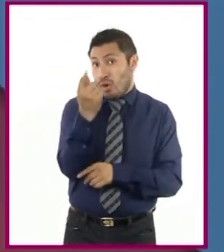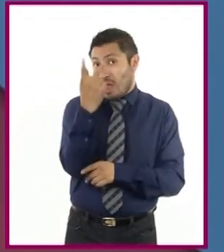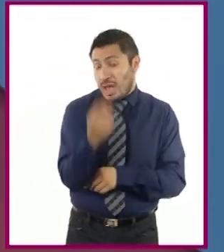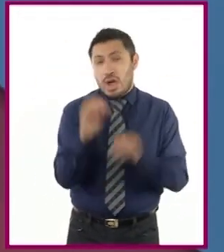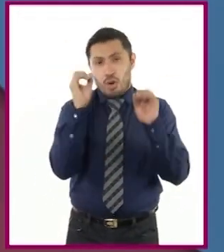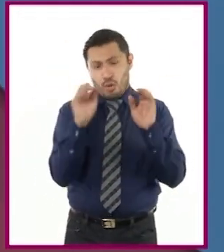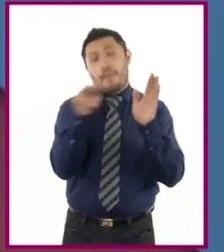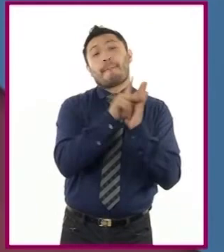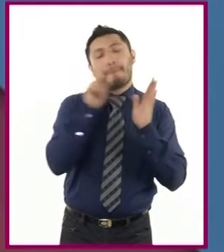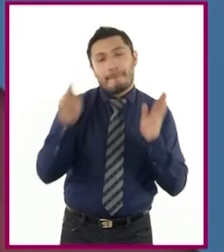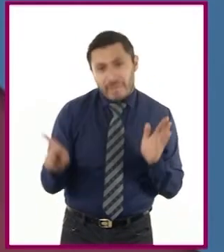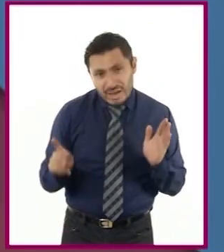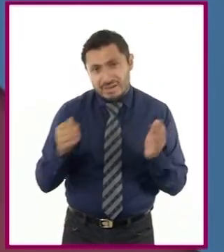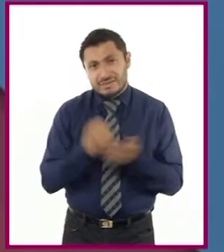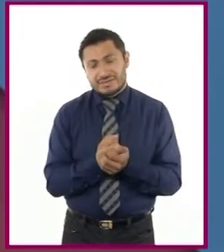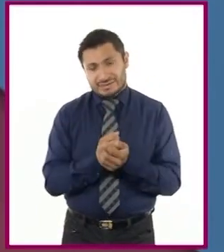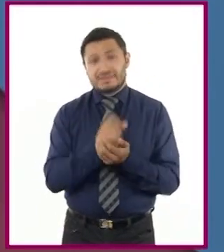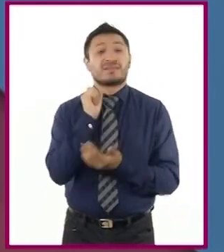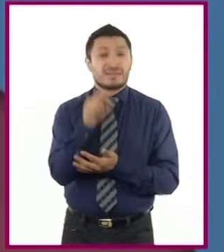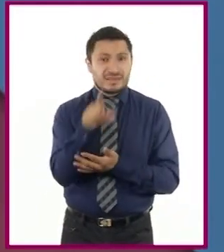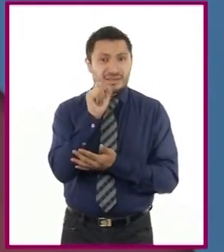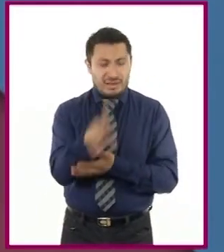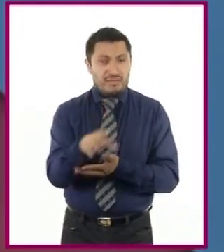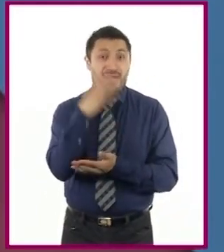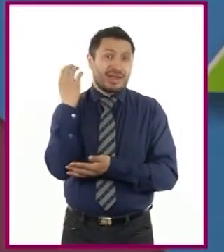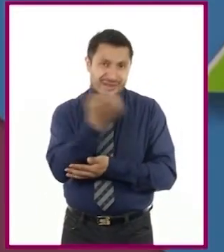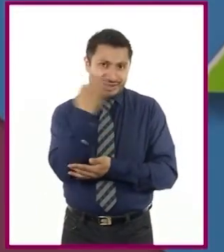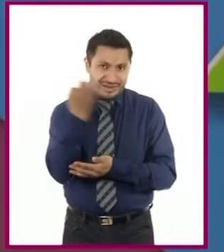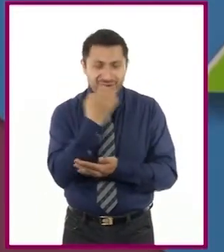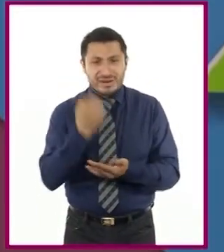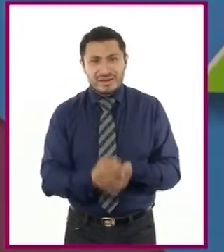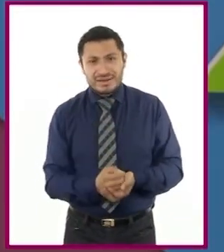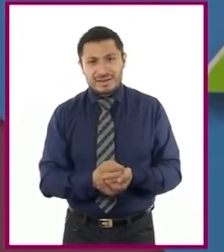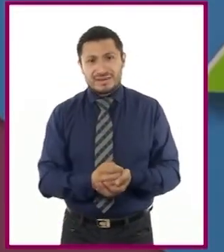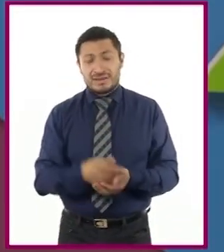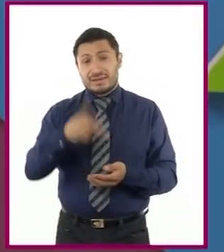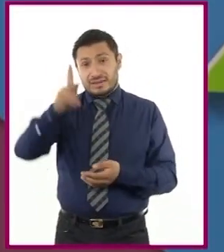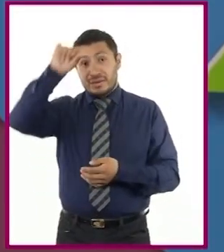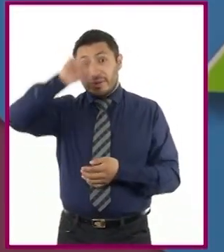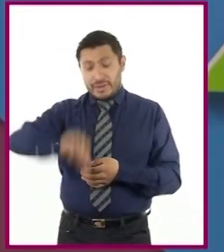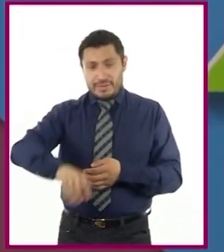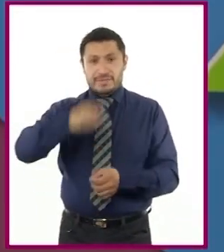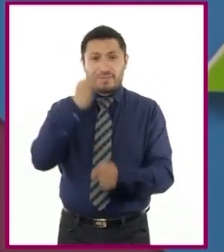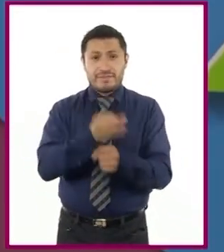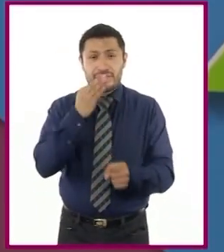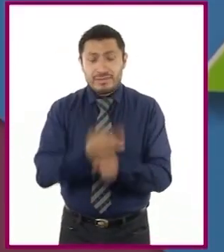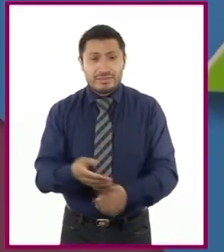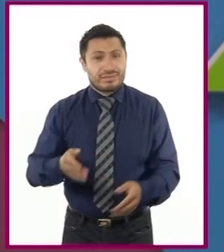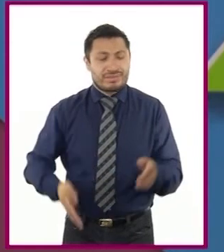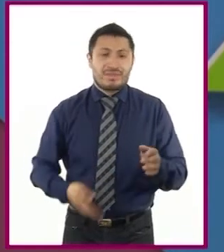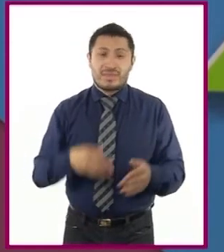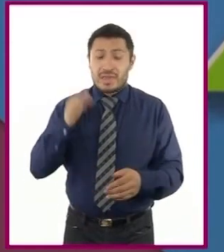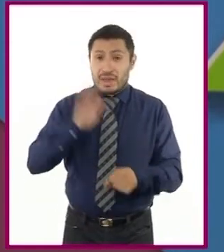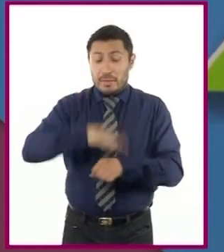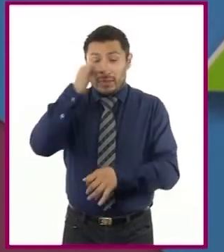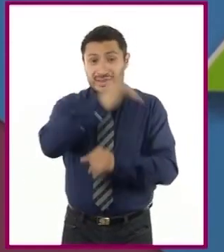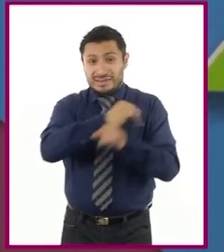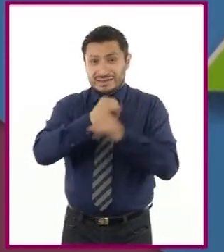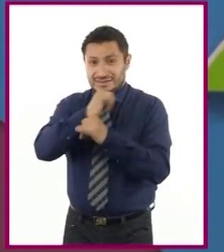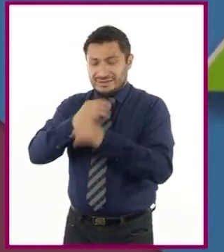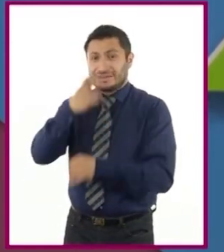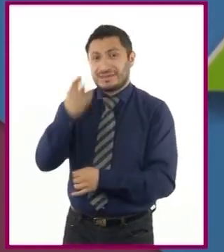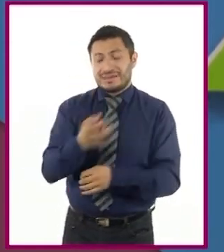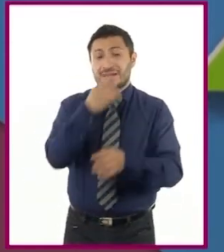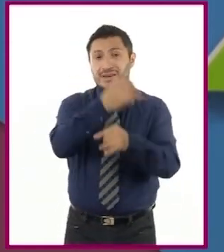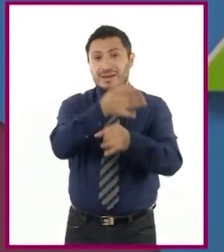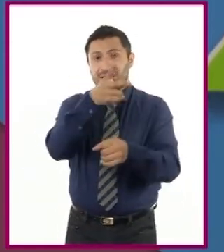los periódicos. Y por supuesto, la escuela. Pero hoy es el momento de ir un poco más allá. Por ello, los invitamos